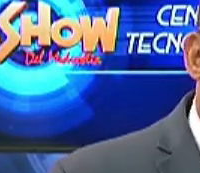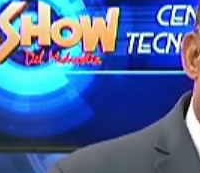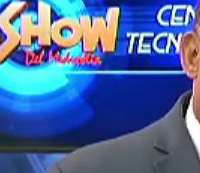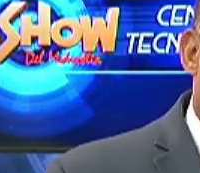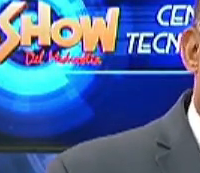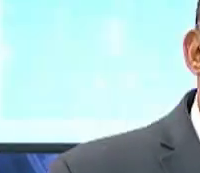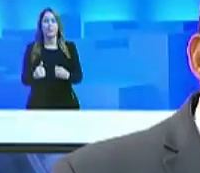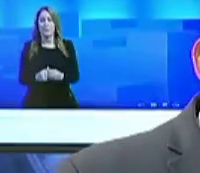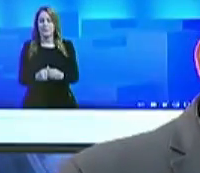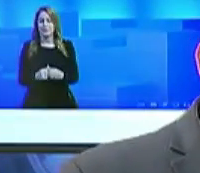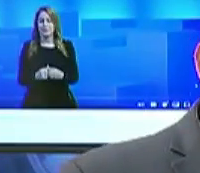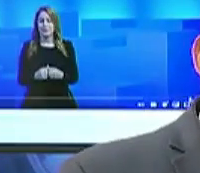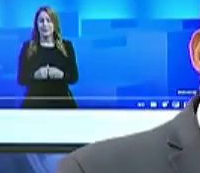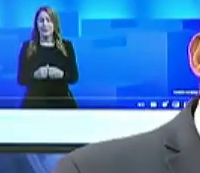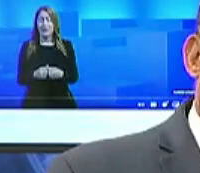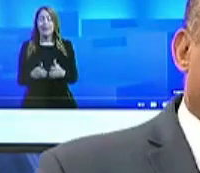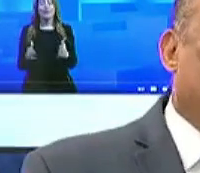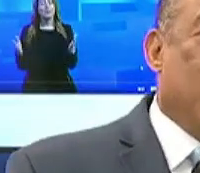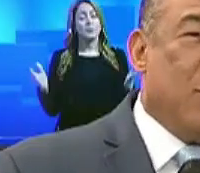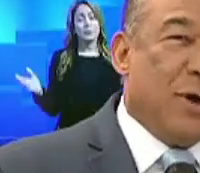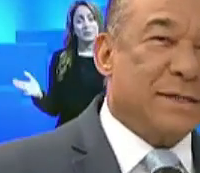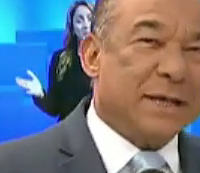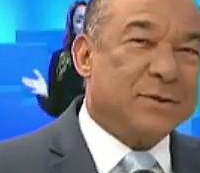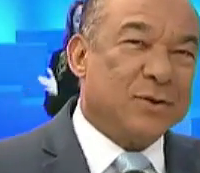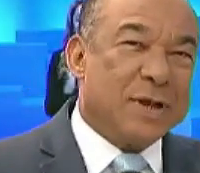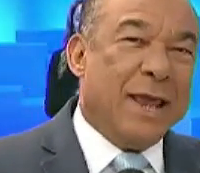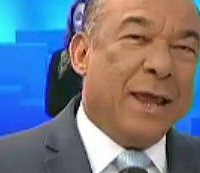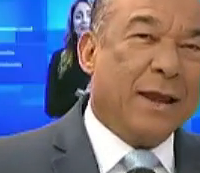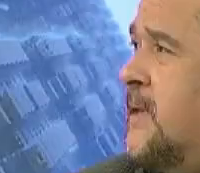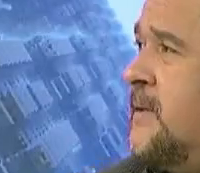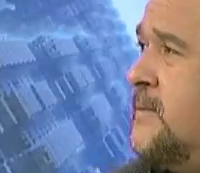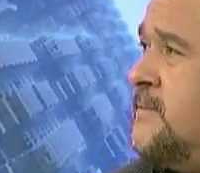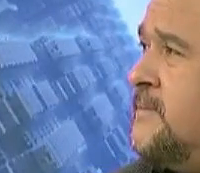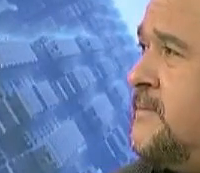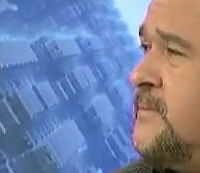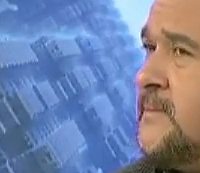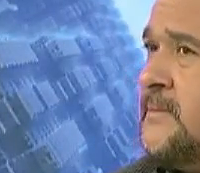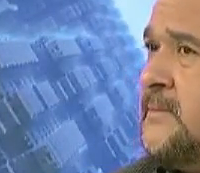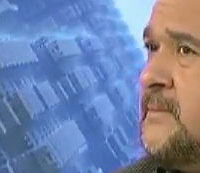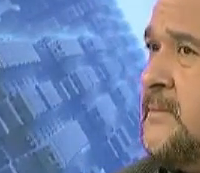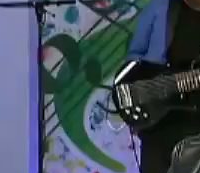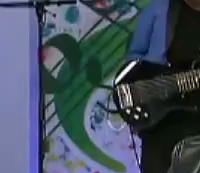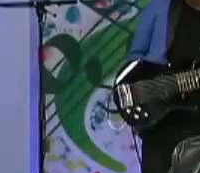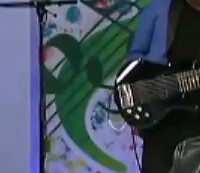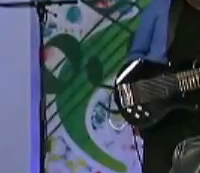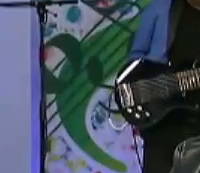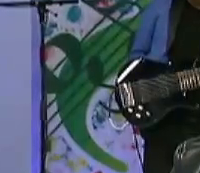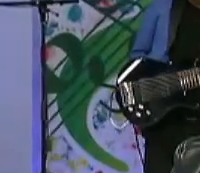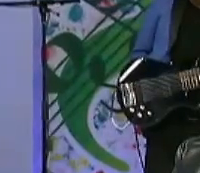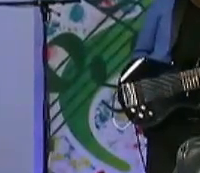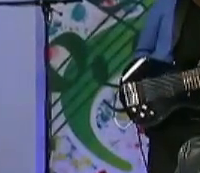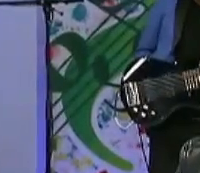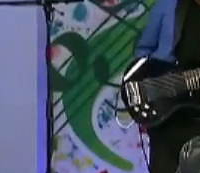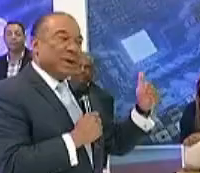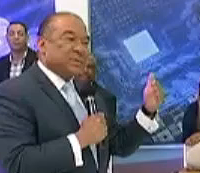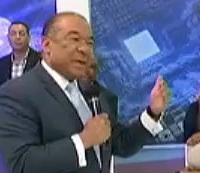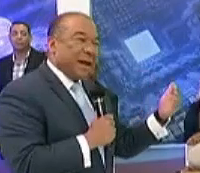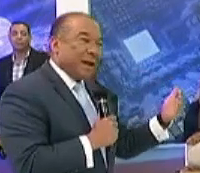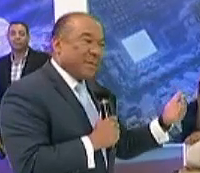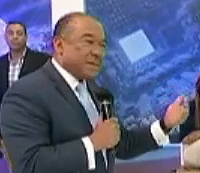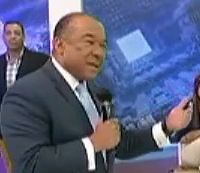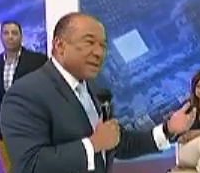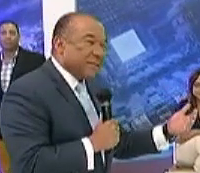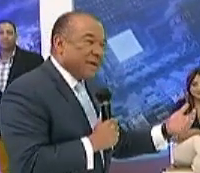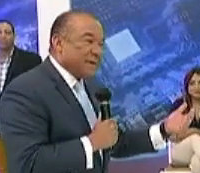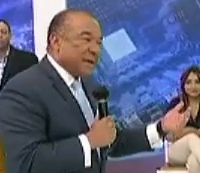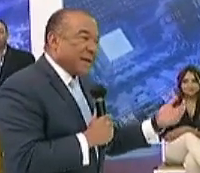cuidarse. Le dijo mosca. En los últimos tiempos ha cometido algunos excesos que no son propios de un aspirante presidencial. Si va a aspirar